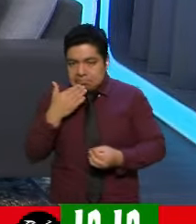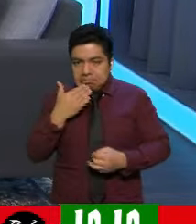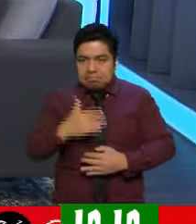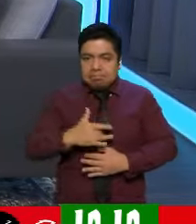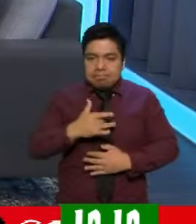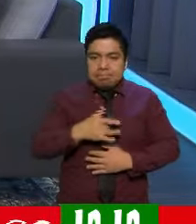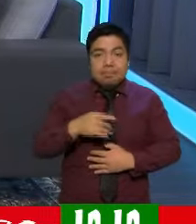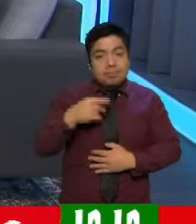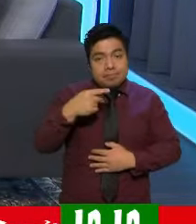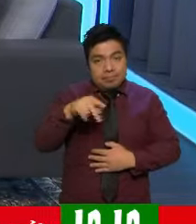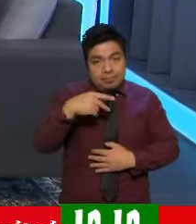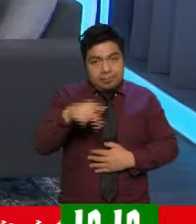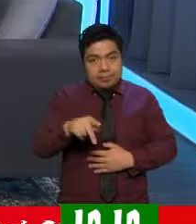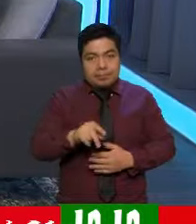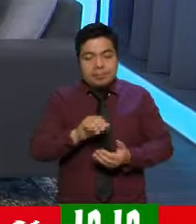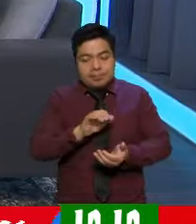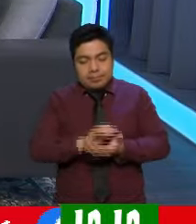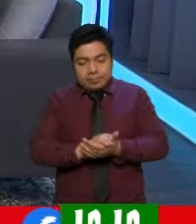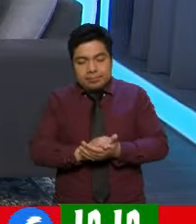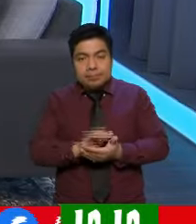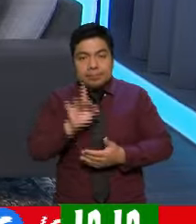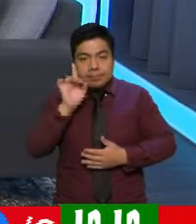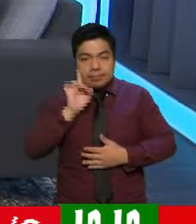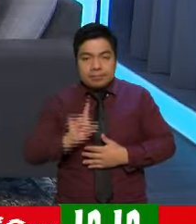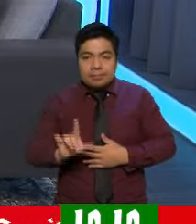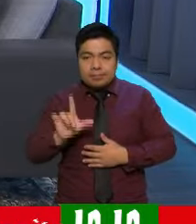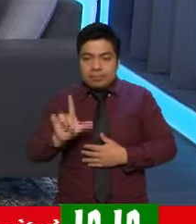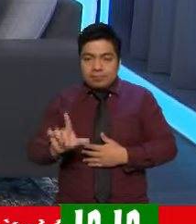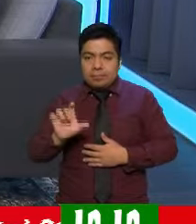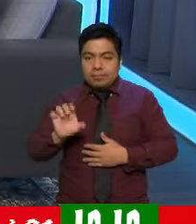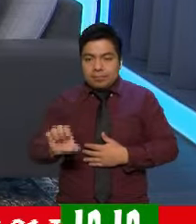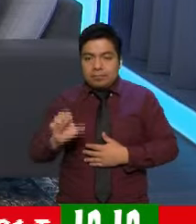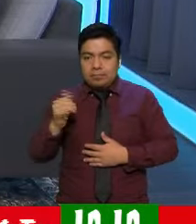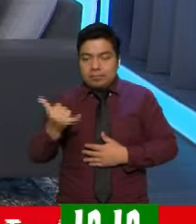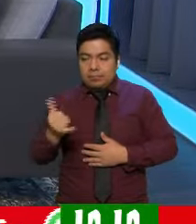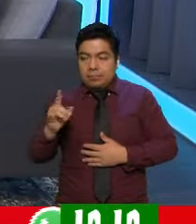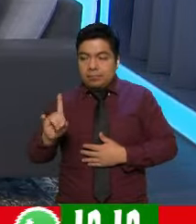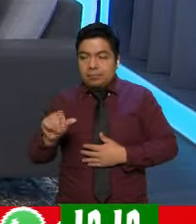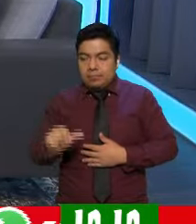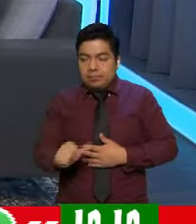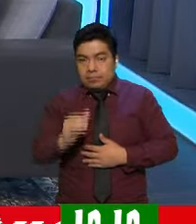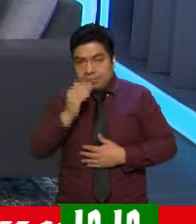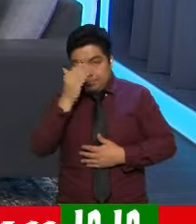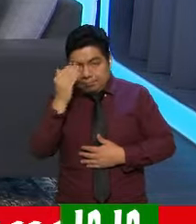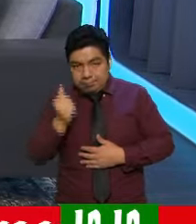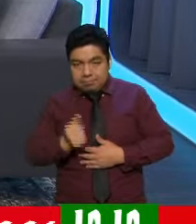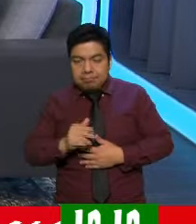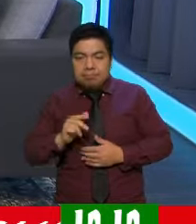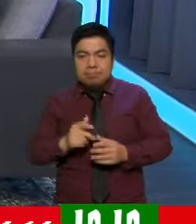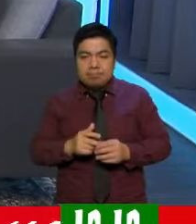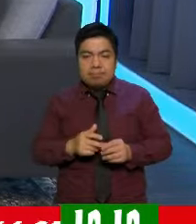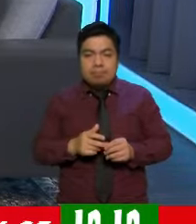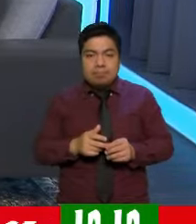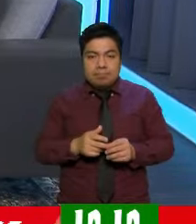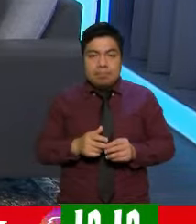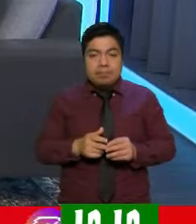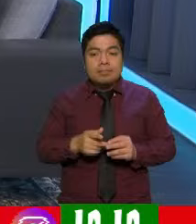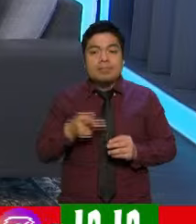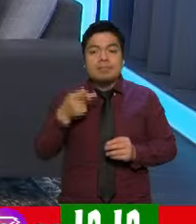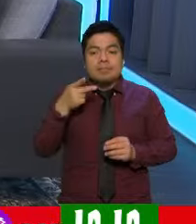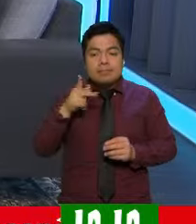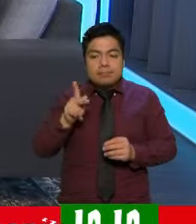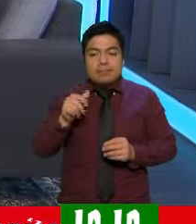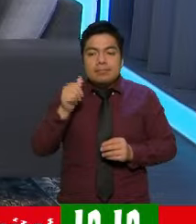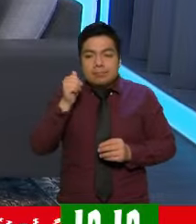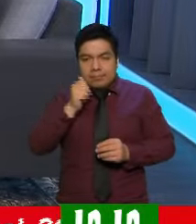también a su pareja, a Leida. No sé ahora qué sea de ellos, mi querido Alex, pero siempre...